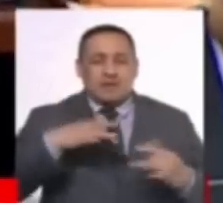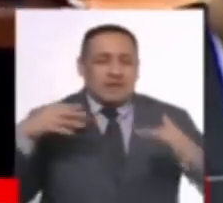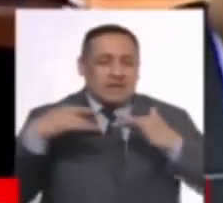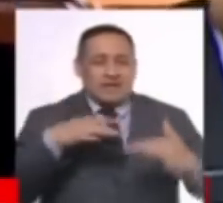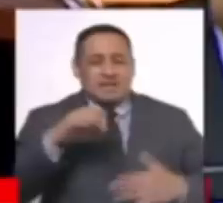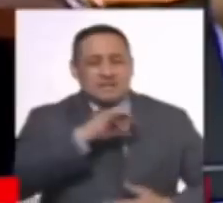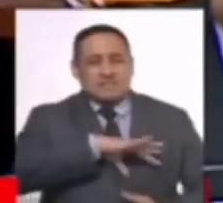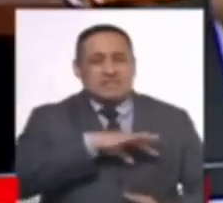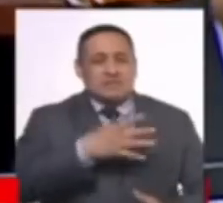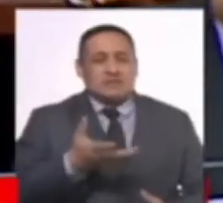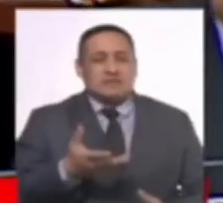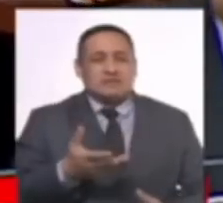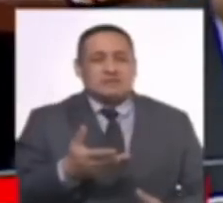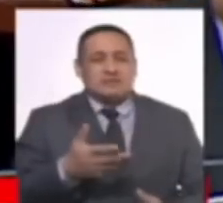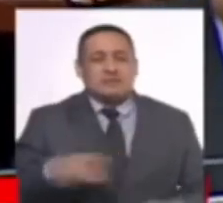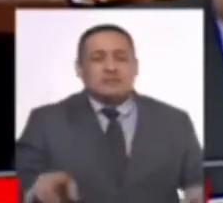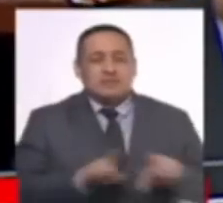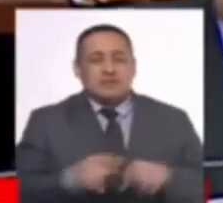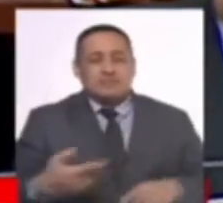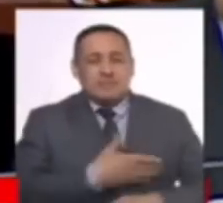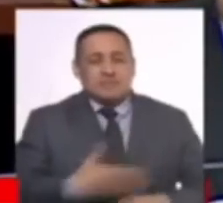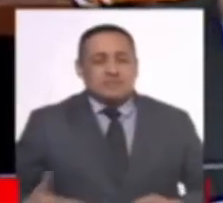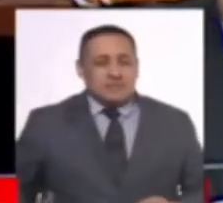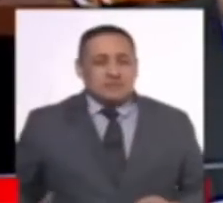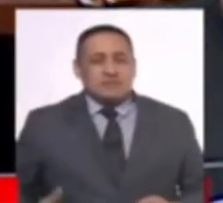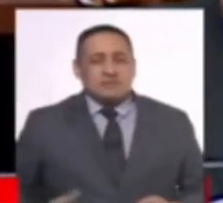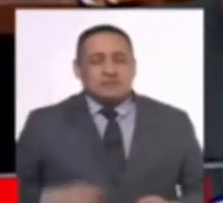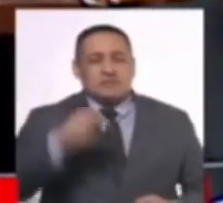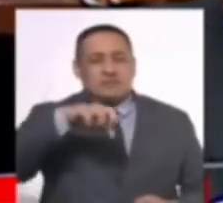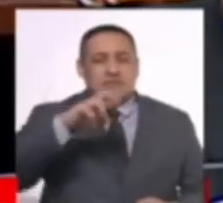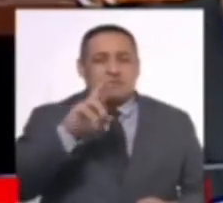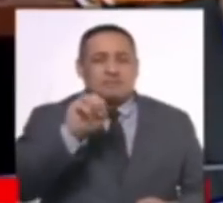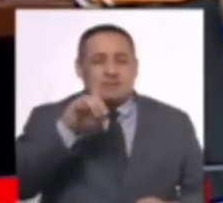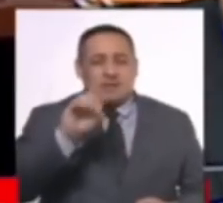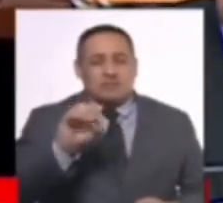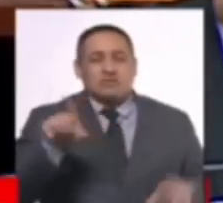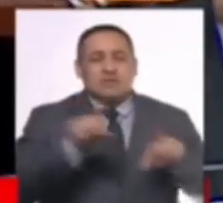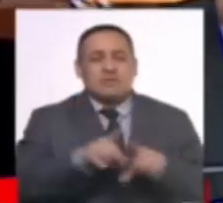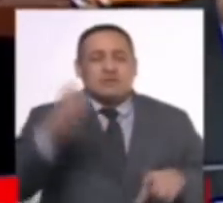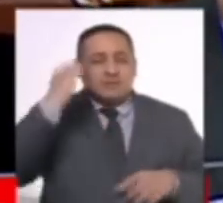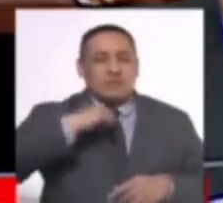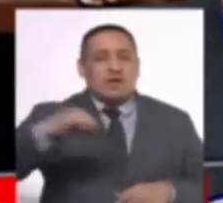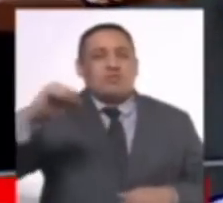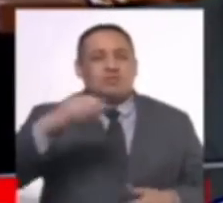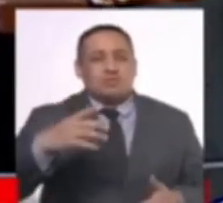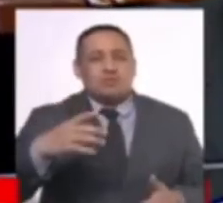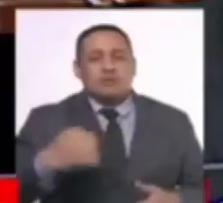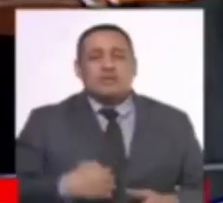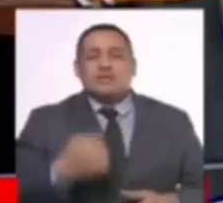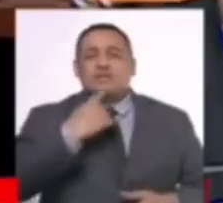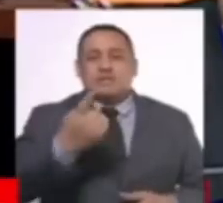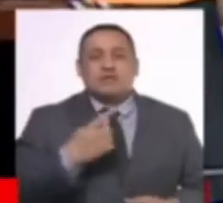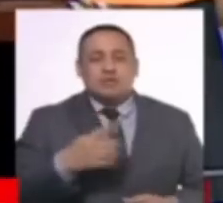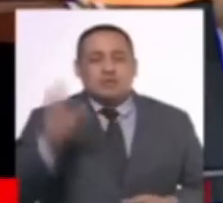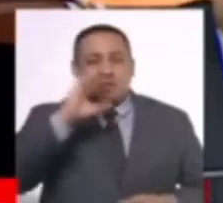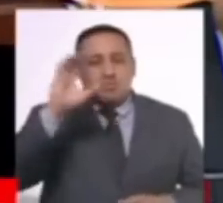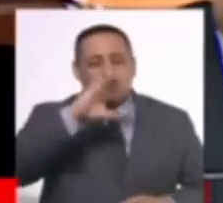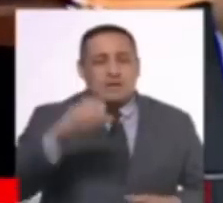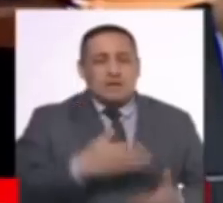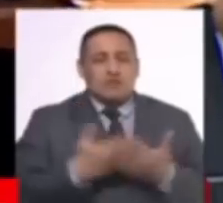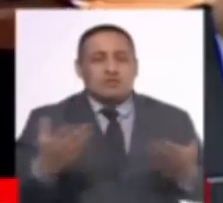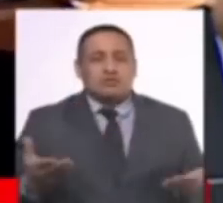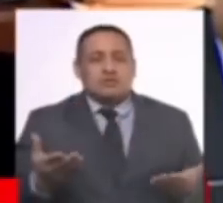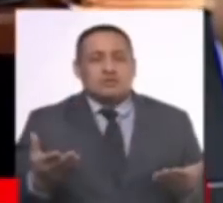Chile, señor presidente, el presidente Prado salió, dijo que iba a buscar